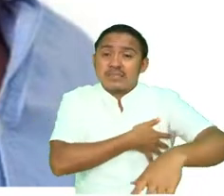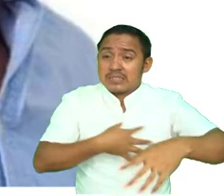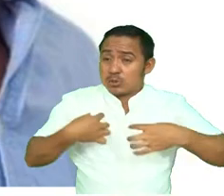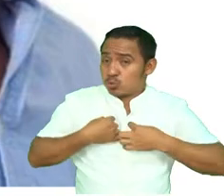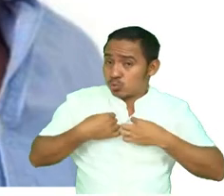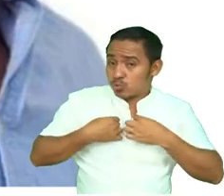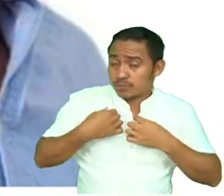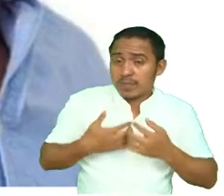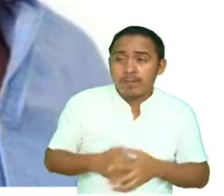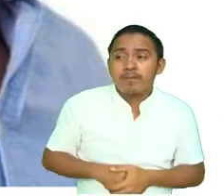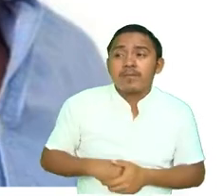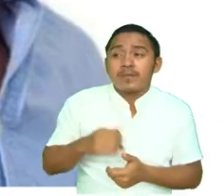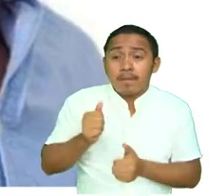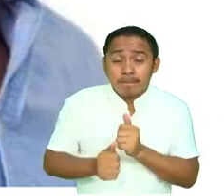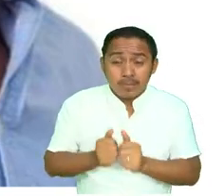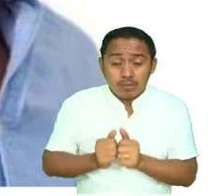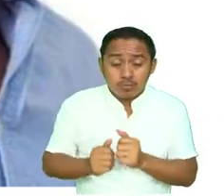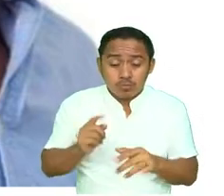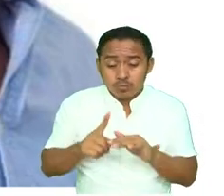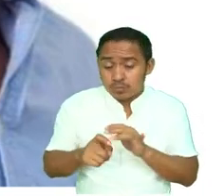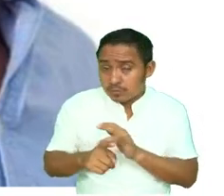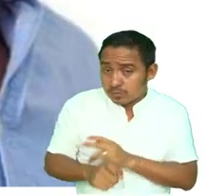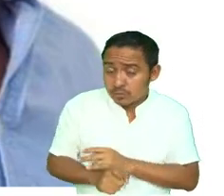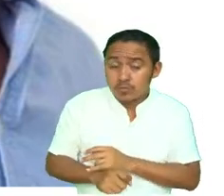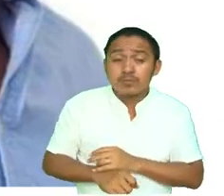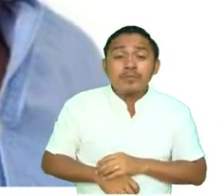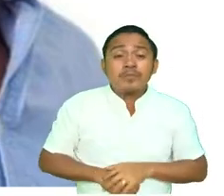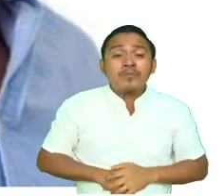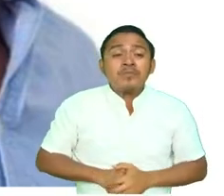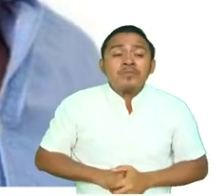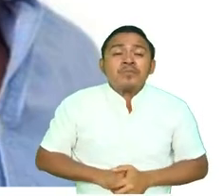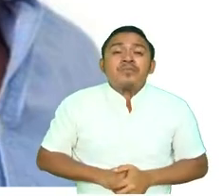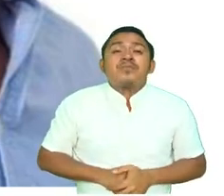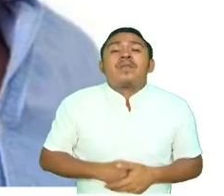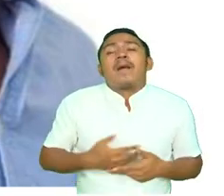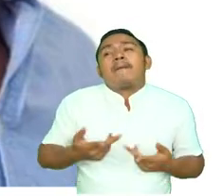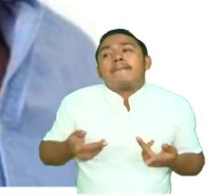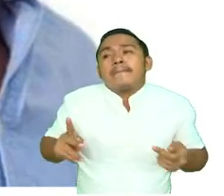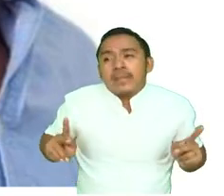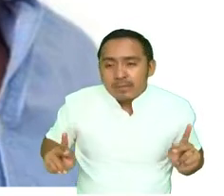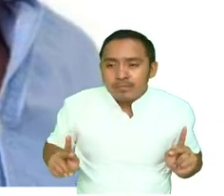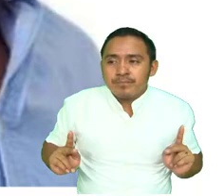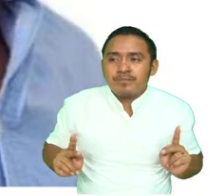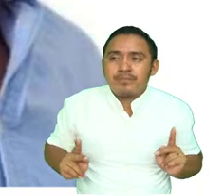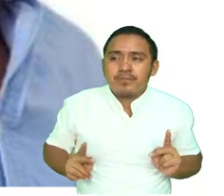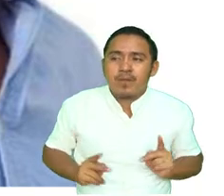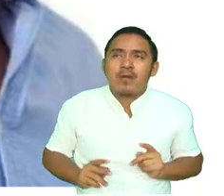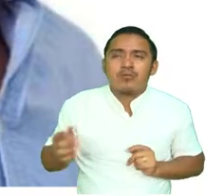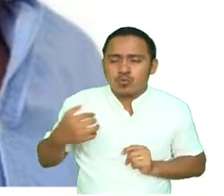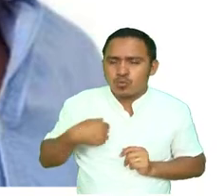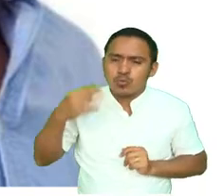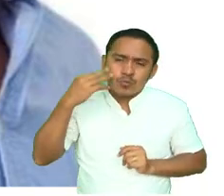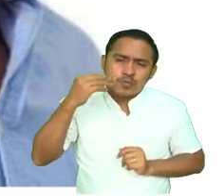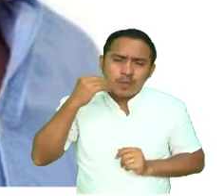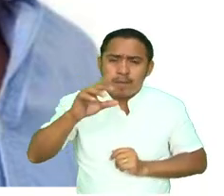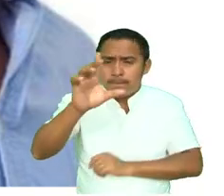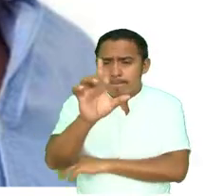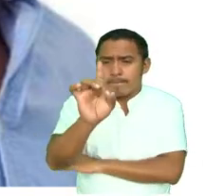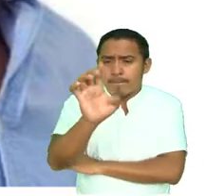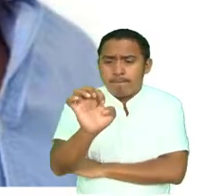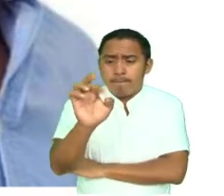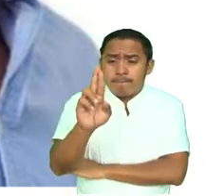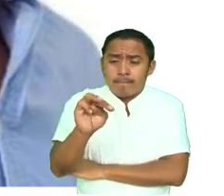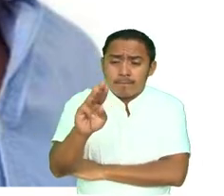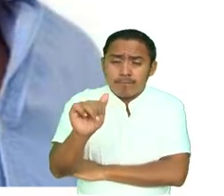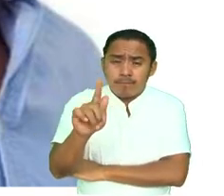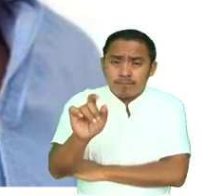generalmente causa daño, tanto un daño psicológico, ¿verdad? Pero en sí, nosotros como dermatólogos tenemos que ver la diferencia